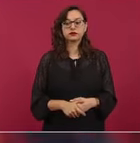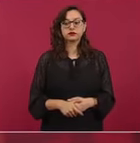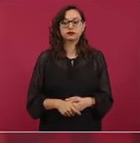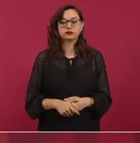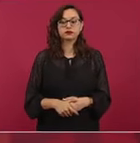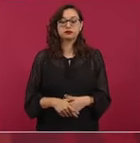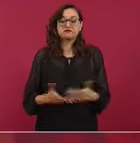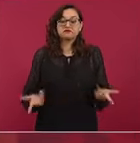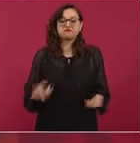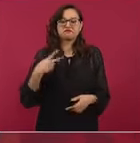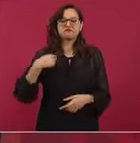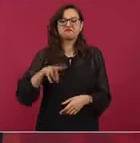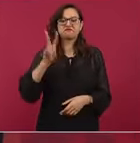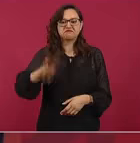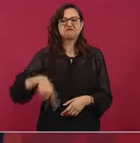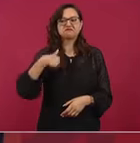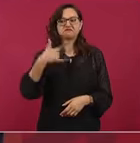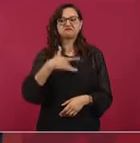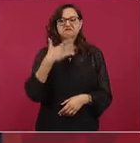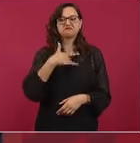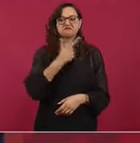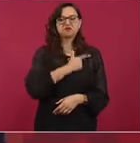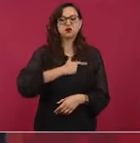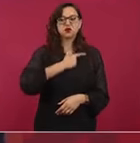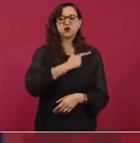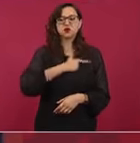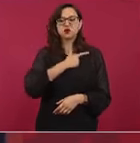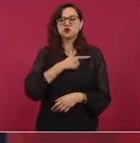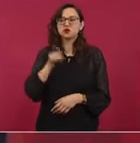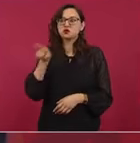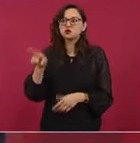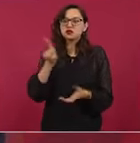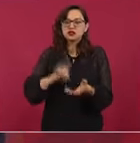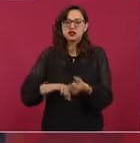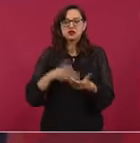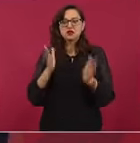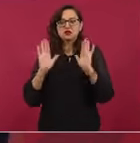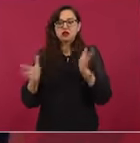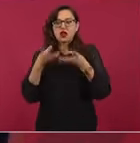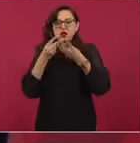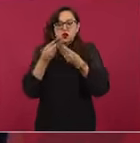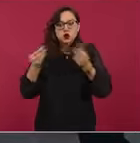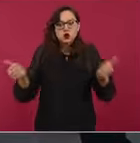pues me da gusto. Ya se arreglaron.